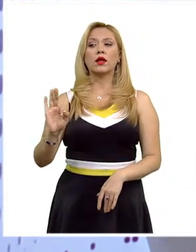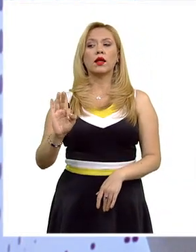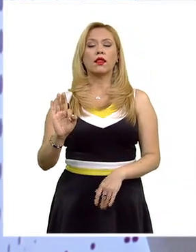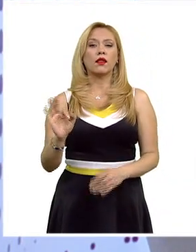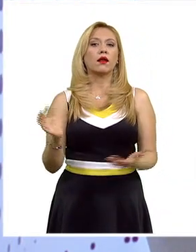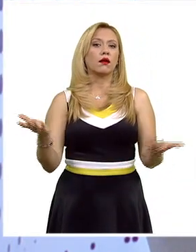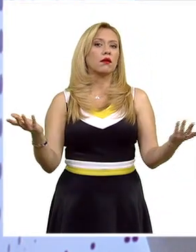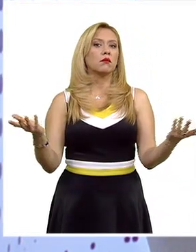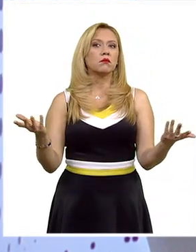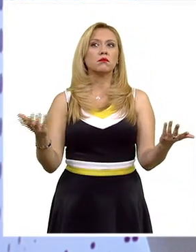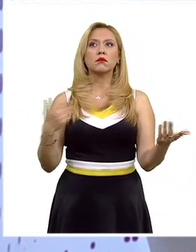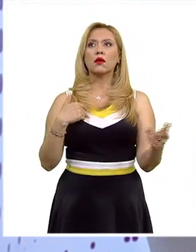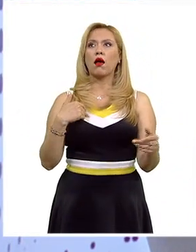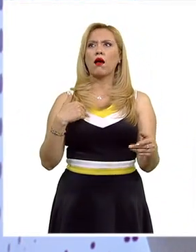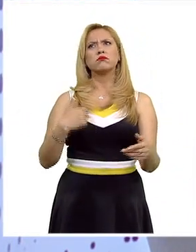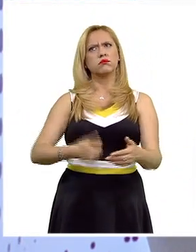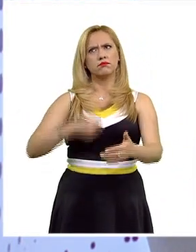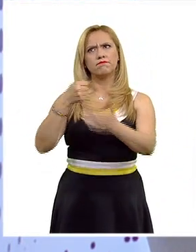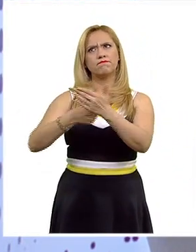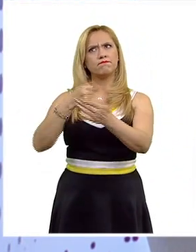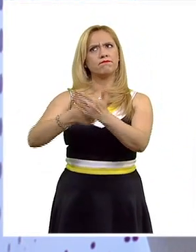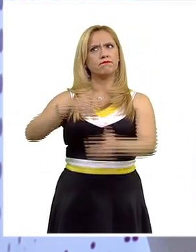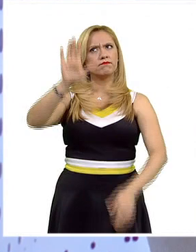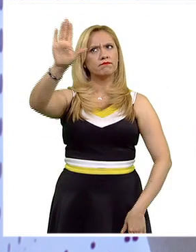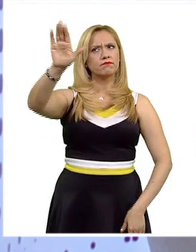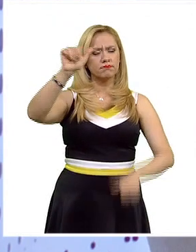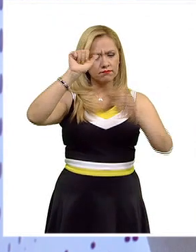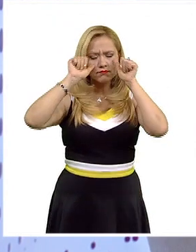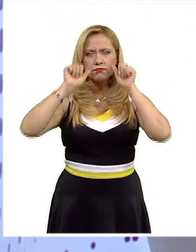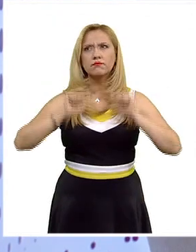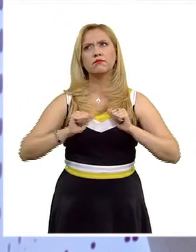acceder a ciertos mecanismos de exigibilidad de derechos y de atención